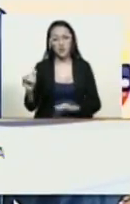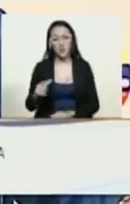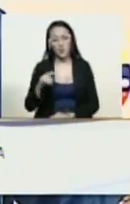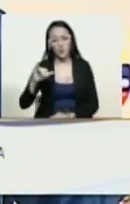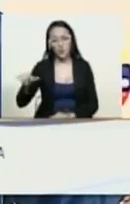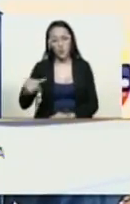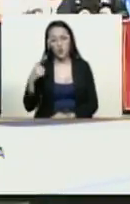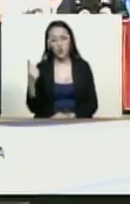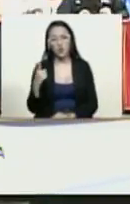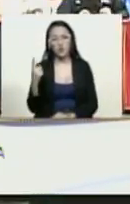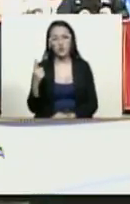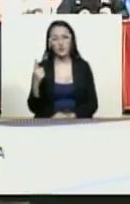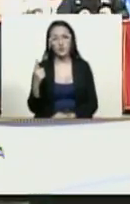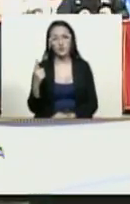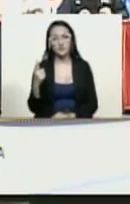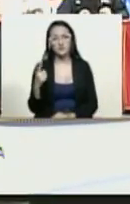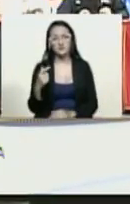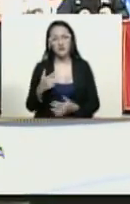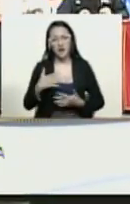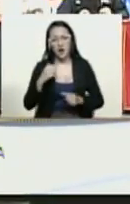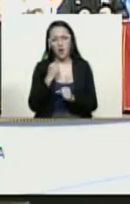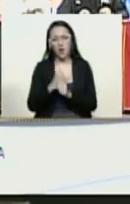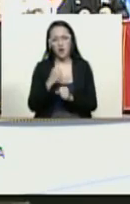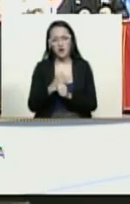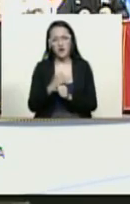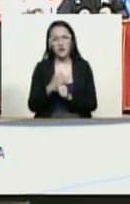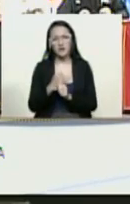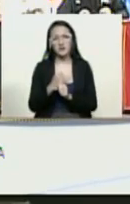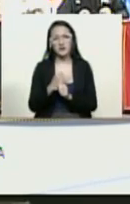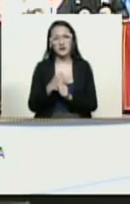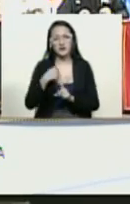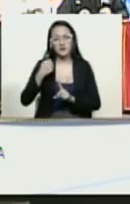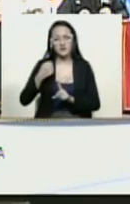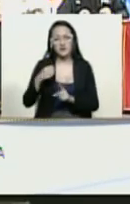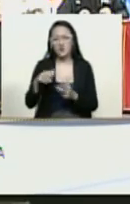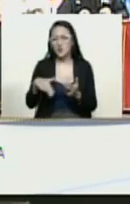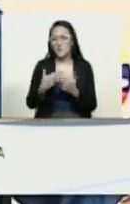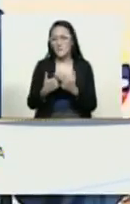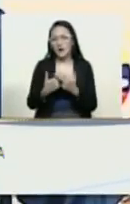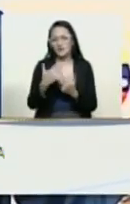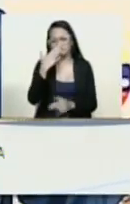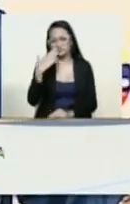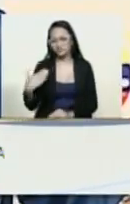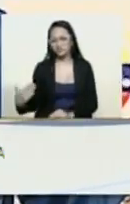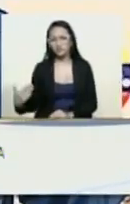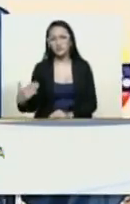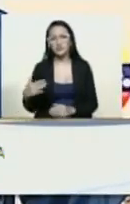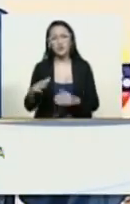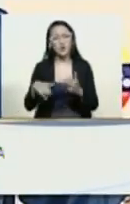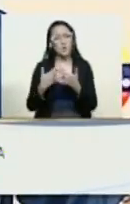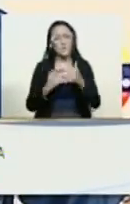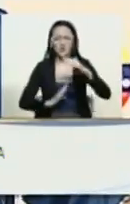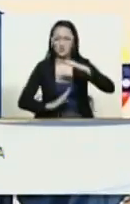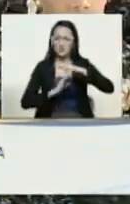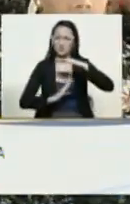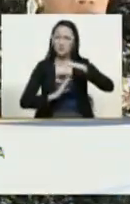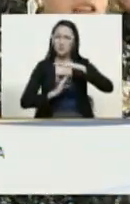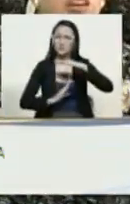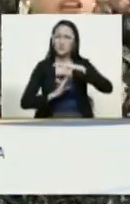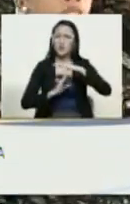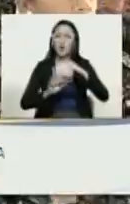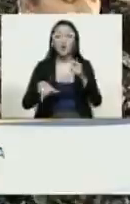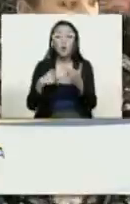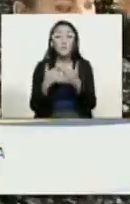julio, declaro una gran jornada de batalla contra el minimalismo, contra el burocratismo, contra